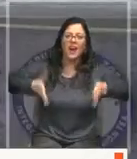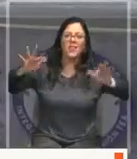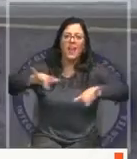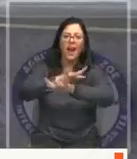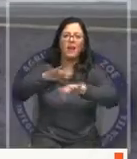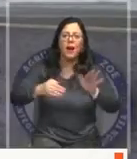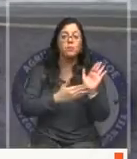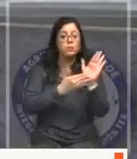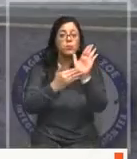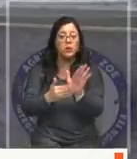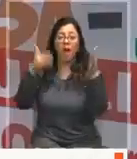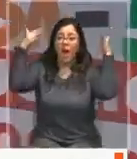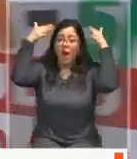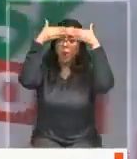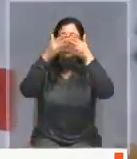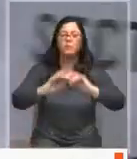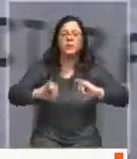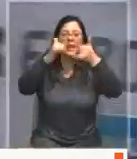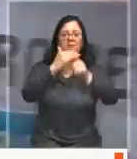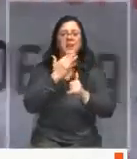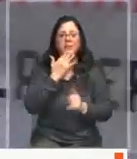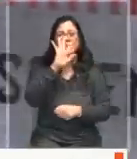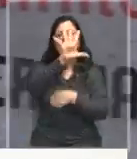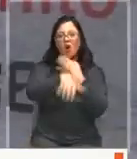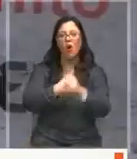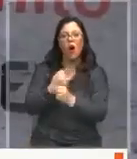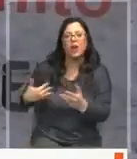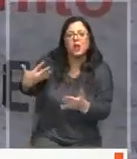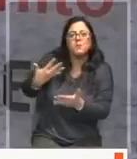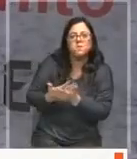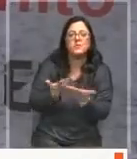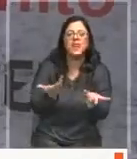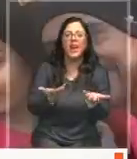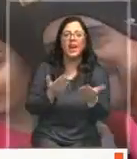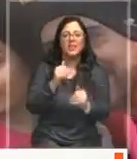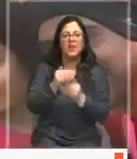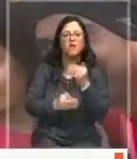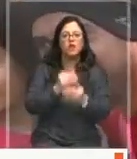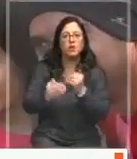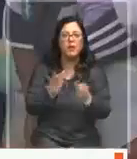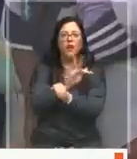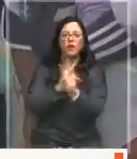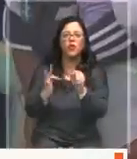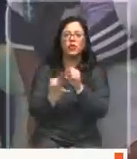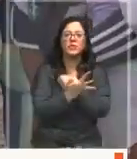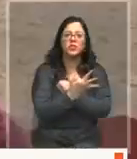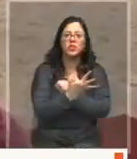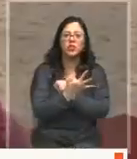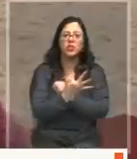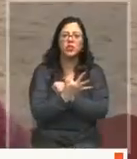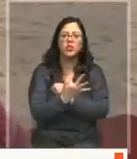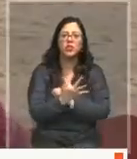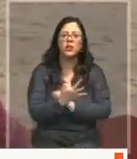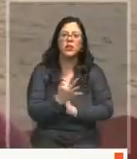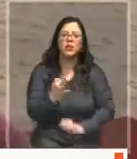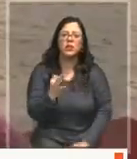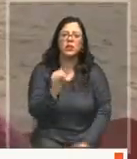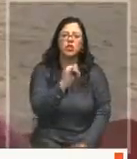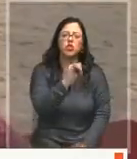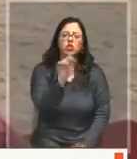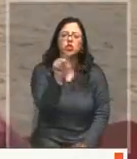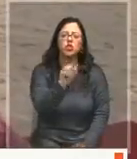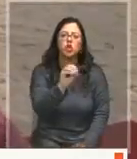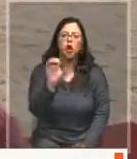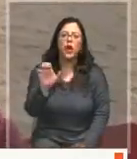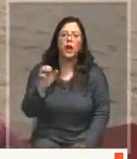el autismo y celebrar además los 5 años de funcionamiento de la Fundación ZOE. Yo tengo un hijo de 20 años que tiene autismo,